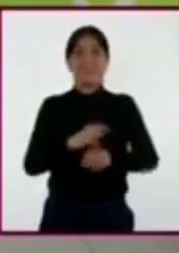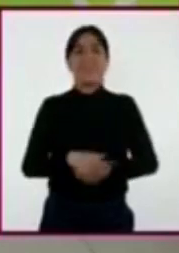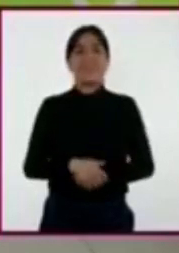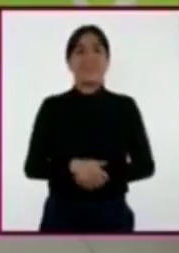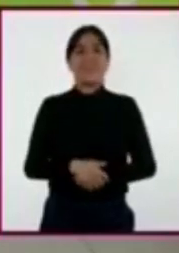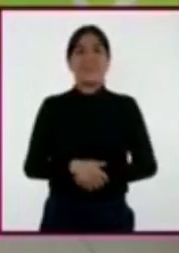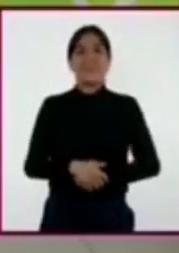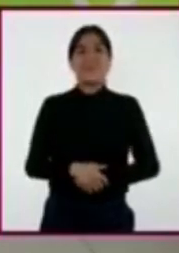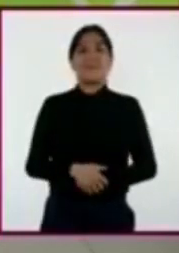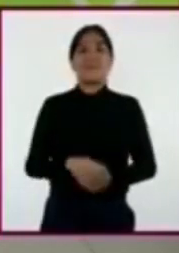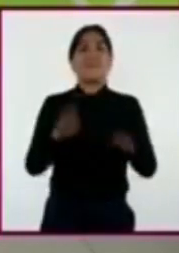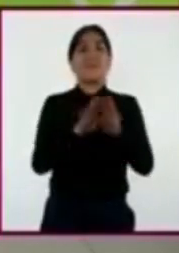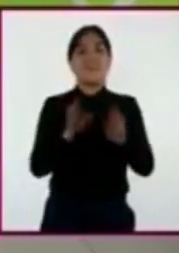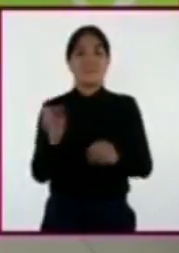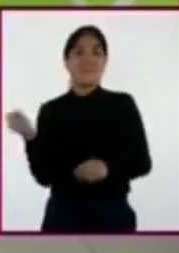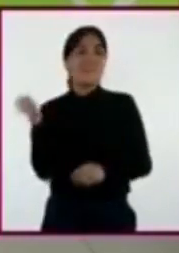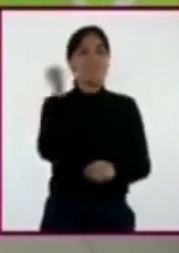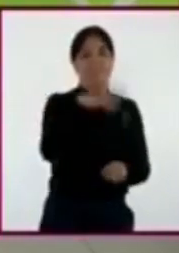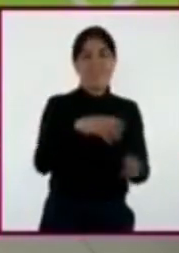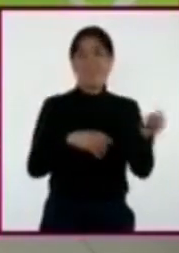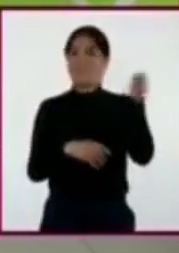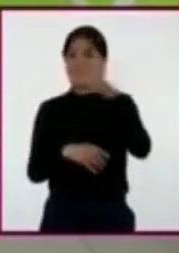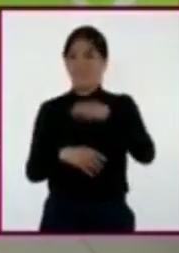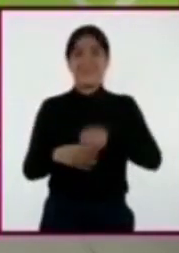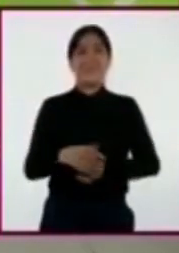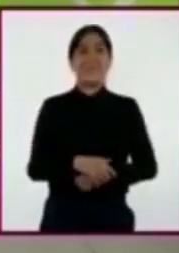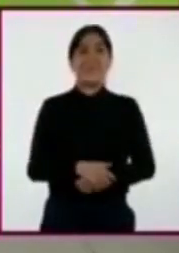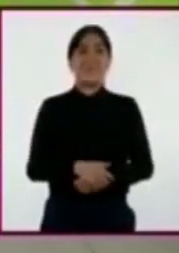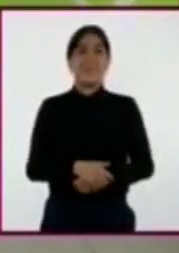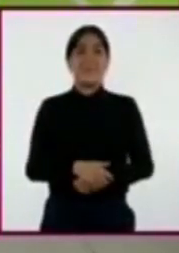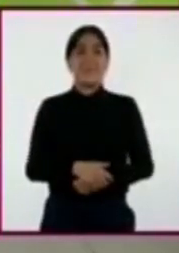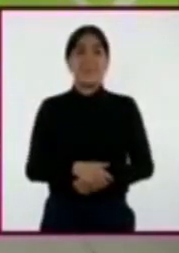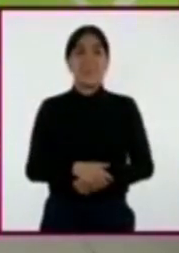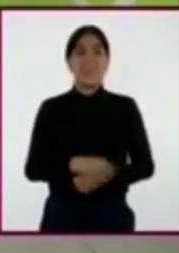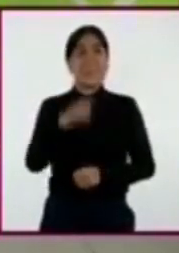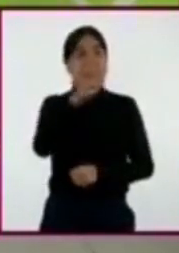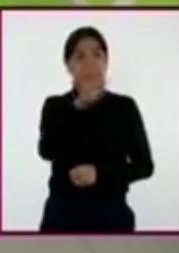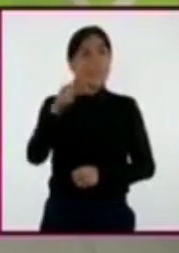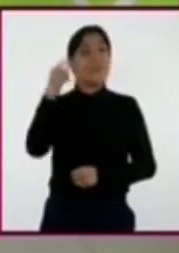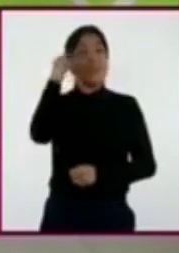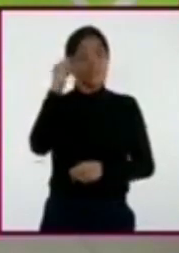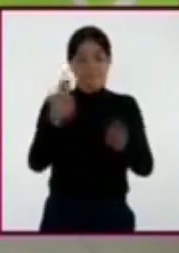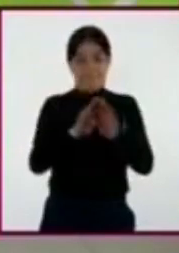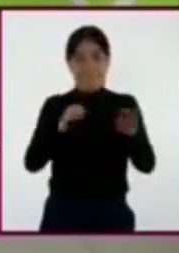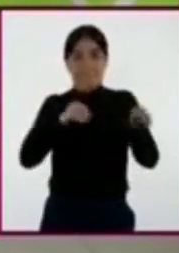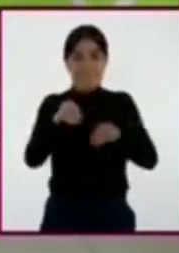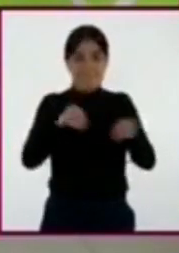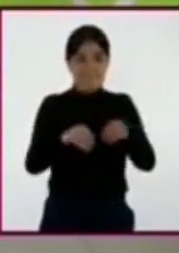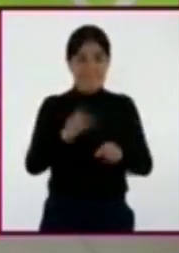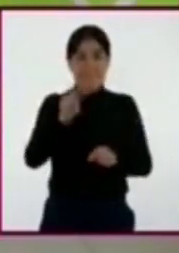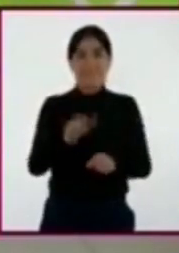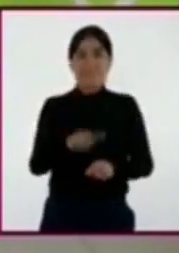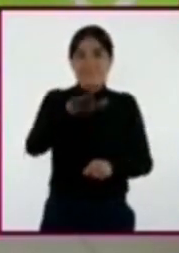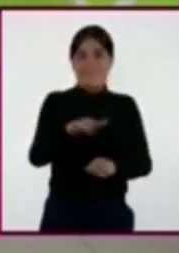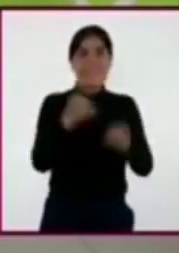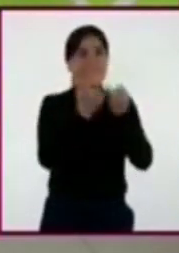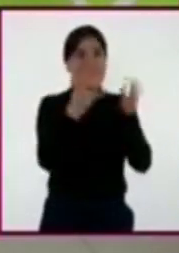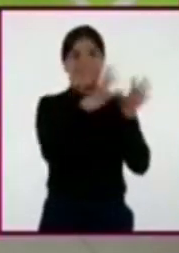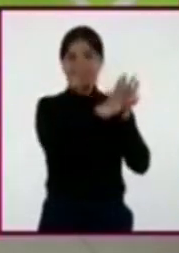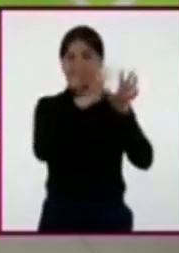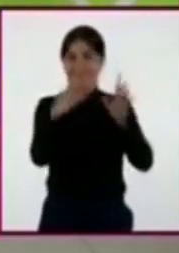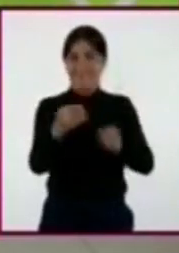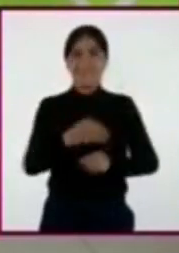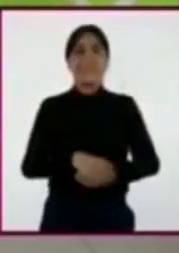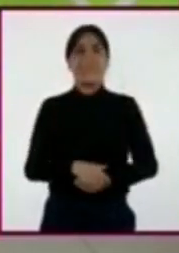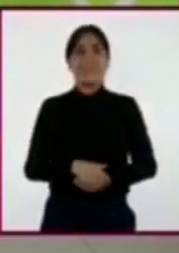a realizar los lanzamientos. Entonces, con esta conciencia de nuestra postura, de nuestro pie